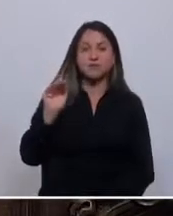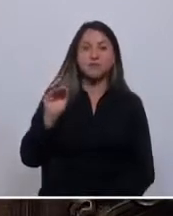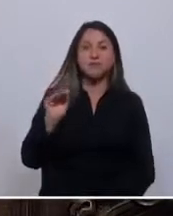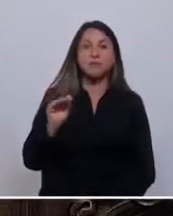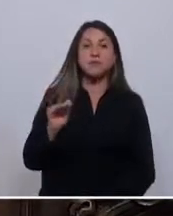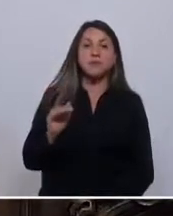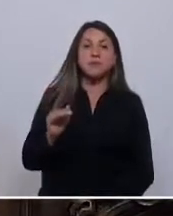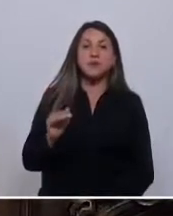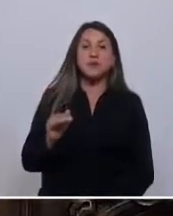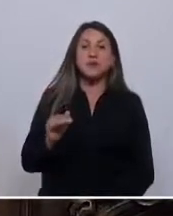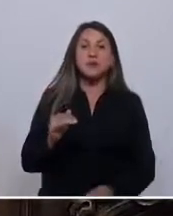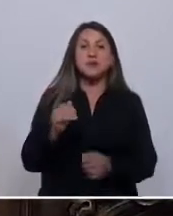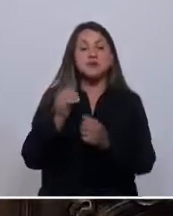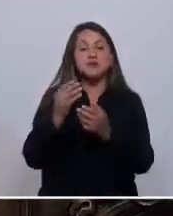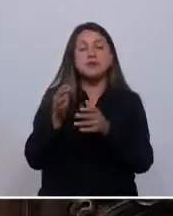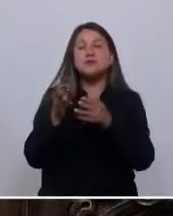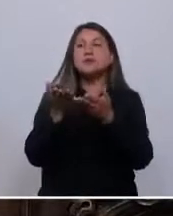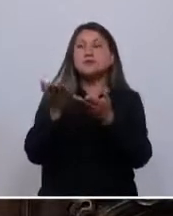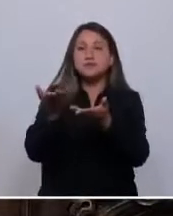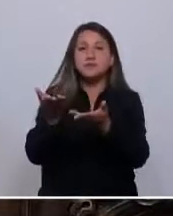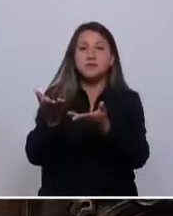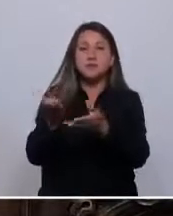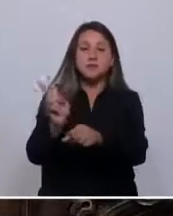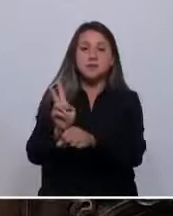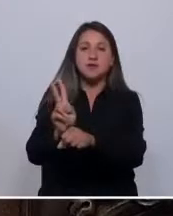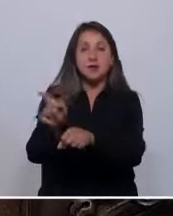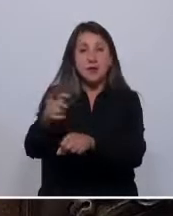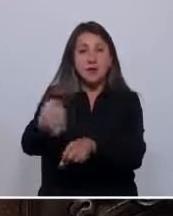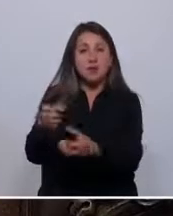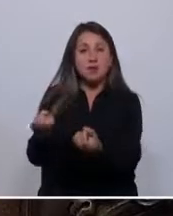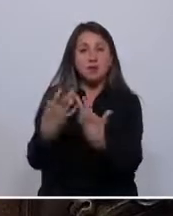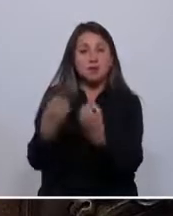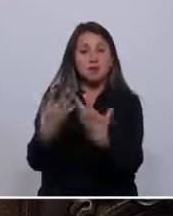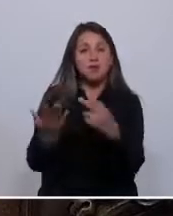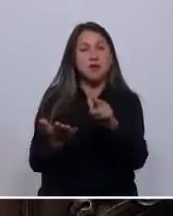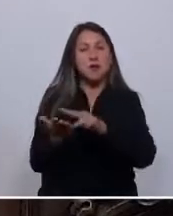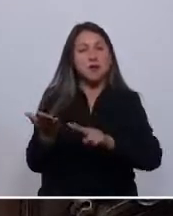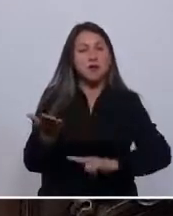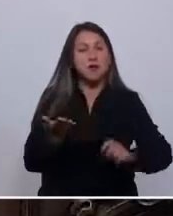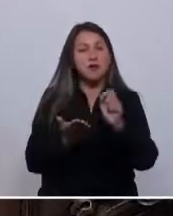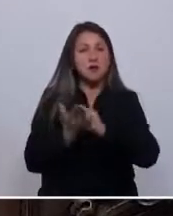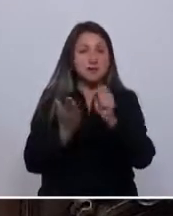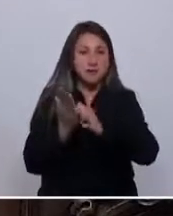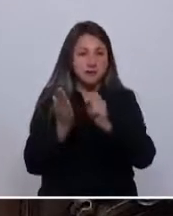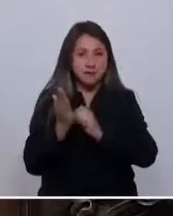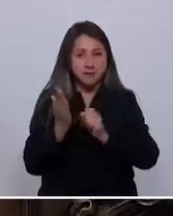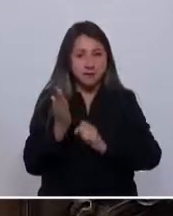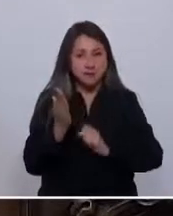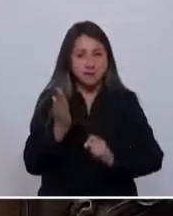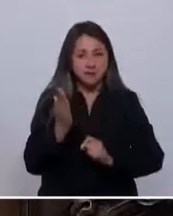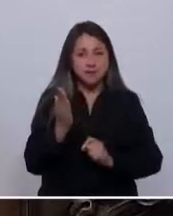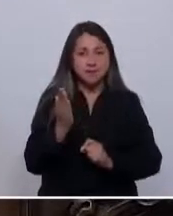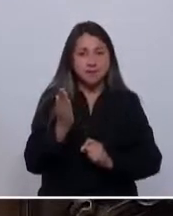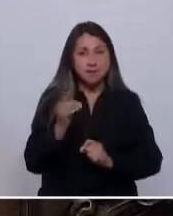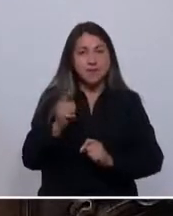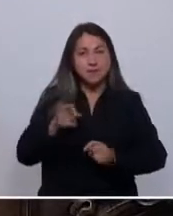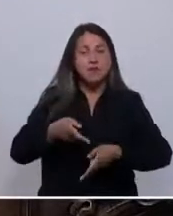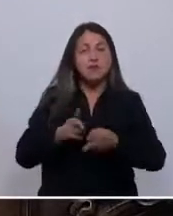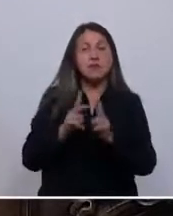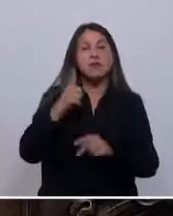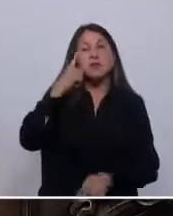amando y queriendo a mis maestros que me enseñaron a leer y a escribir. Me permitieron a